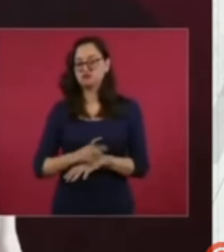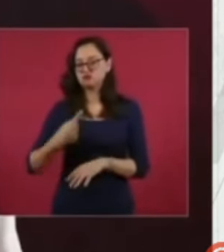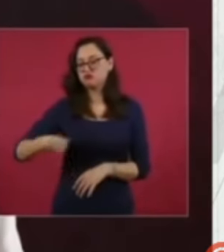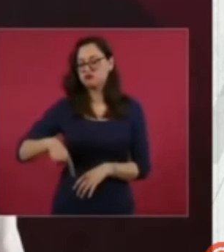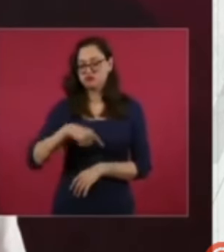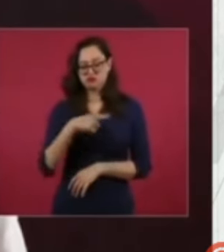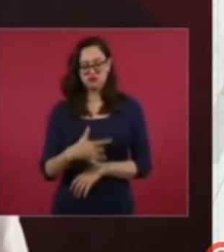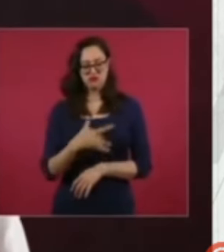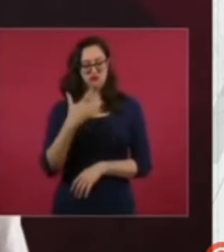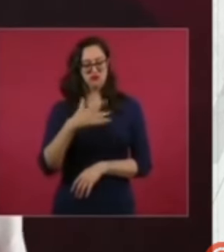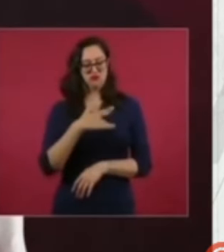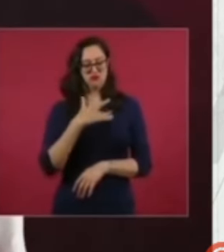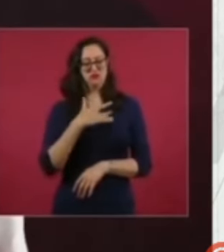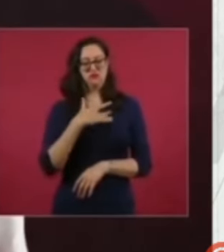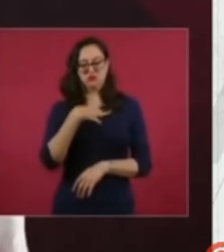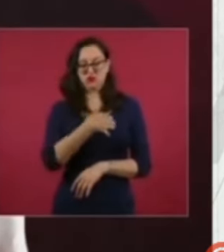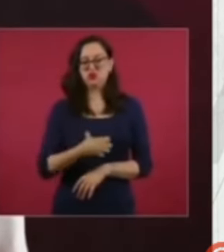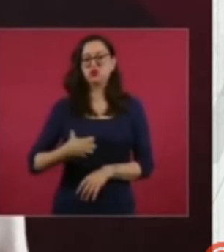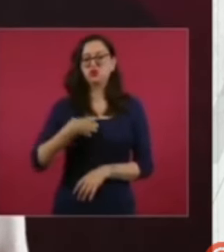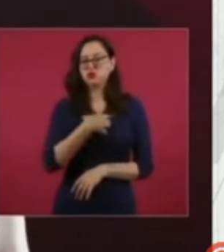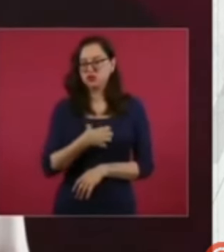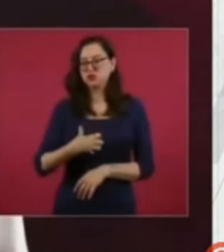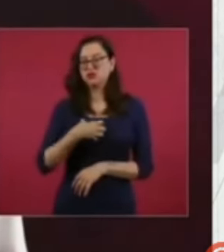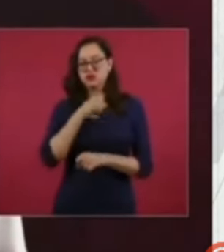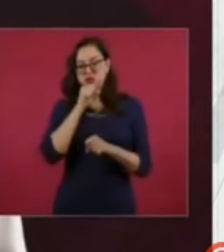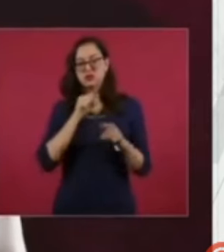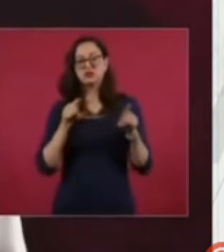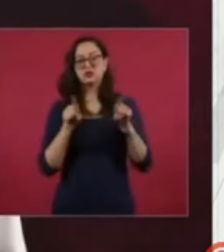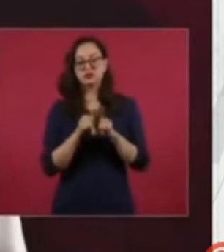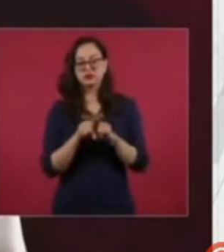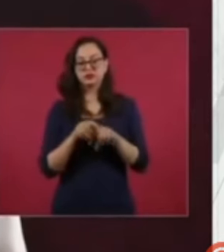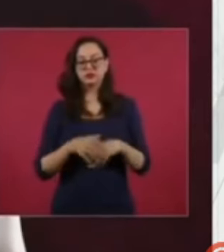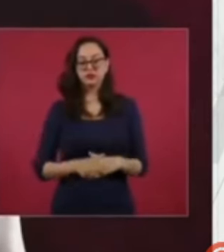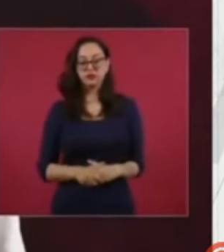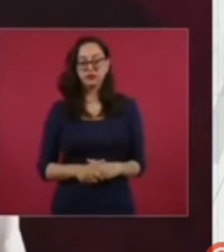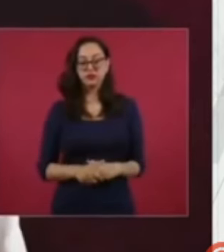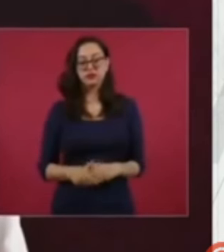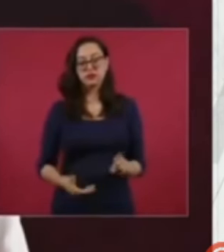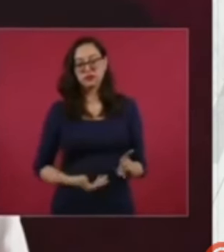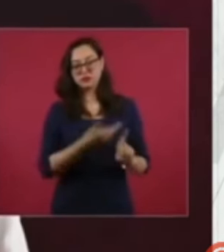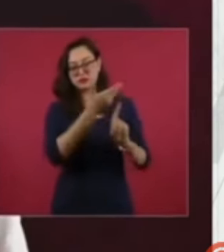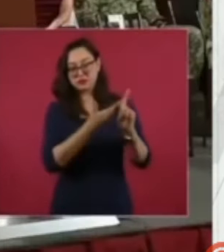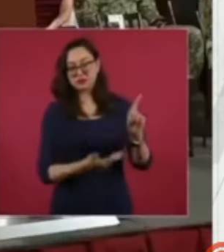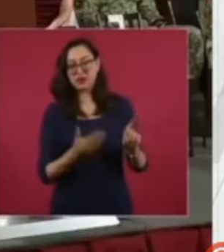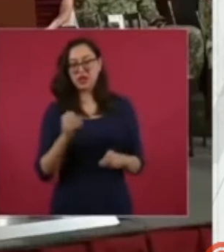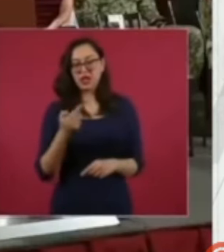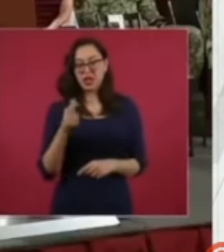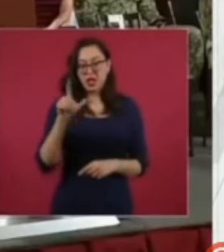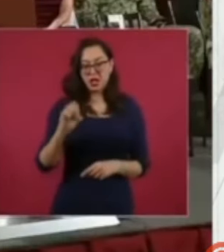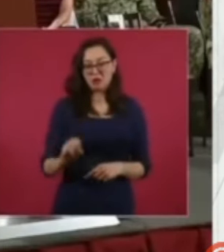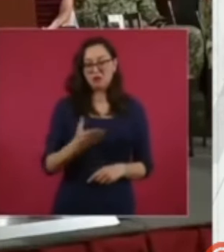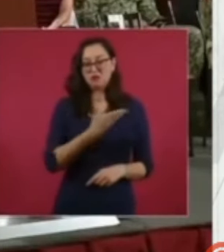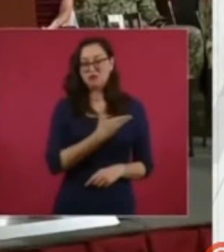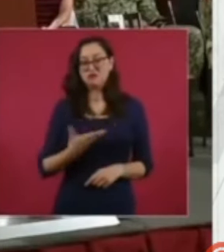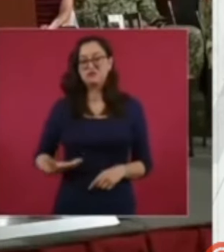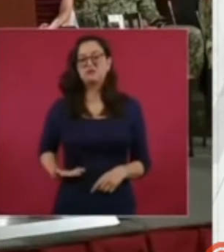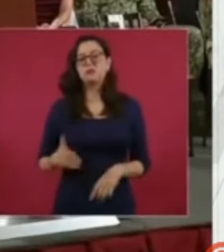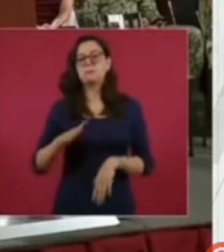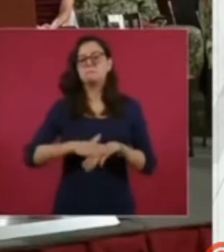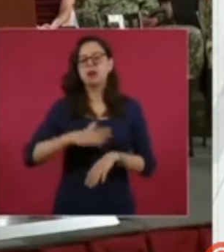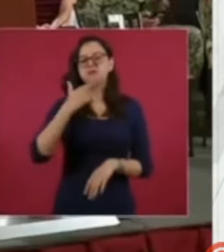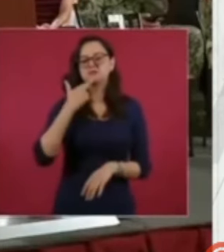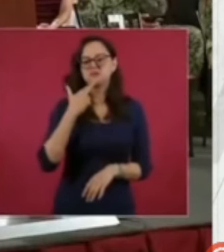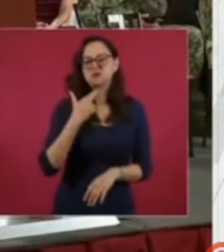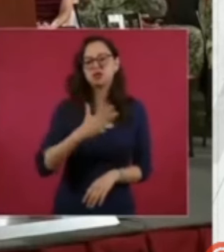Eh pues este el pueblo de México ante la ausencia de una figura tan fundamental como es la del presidente